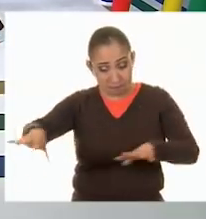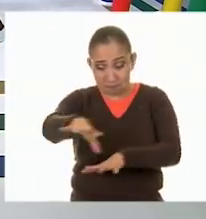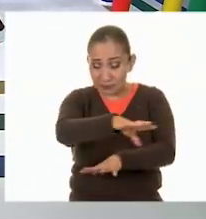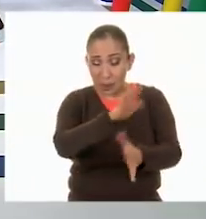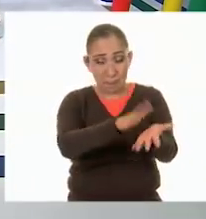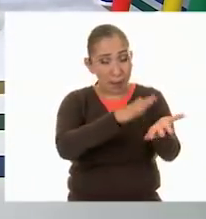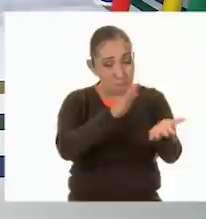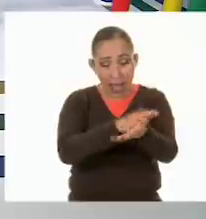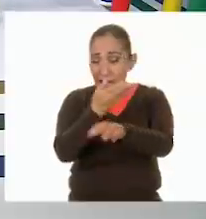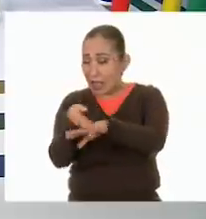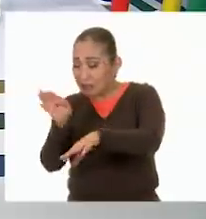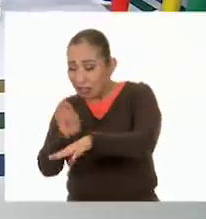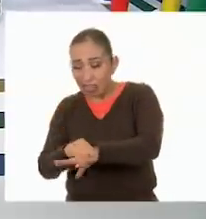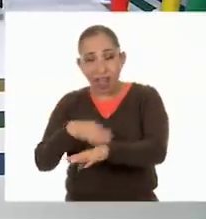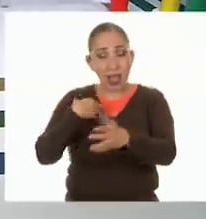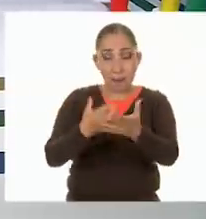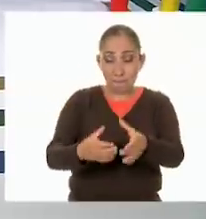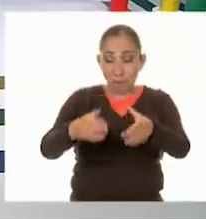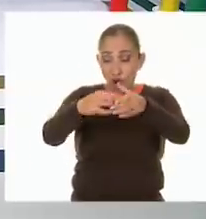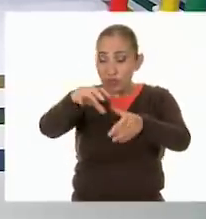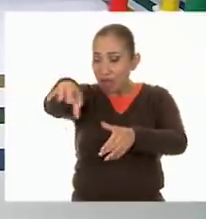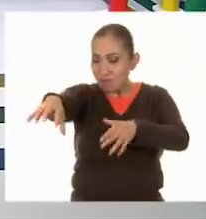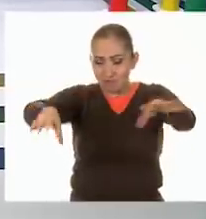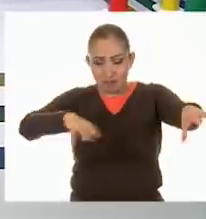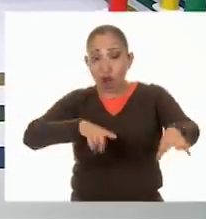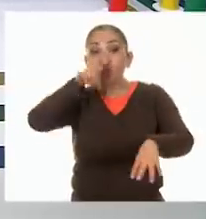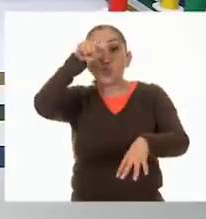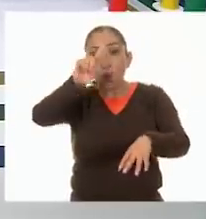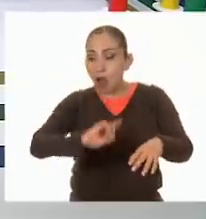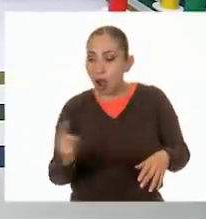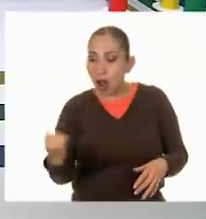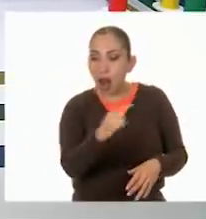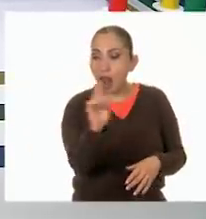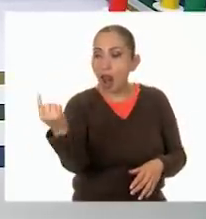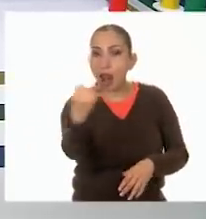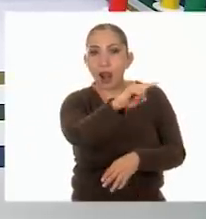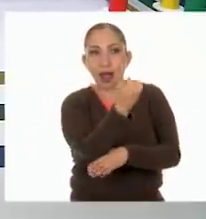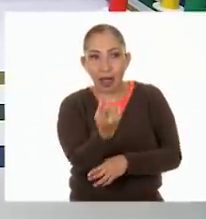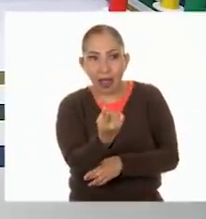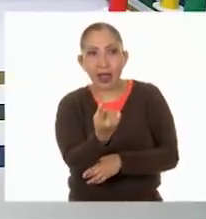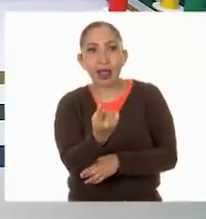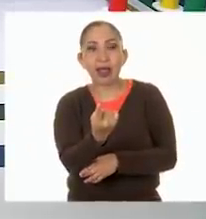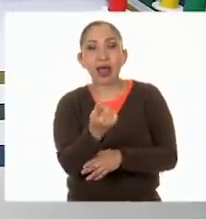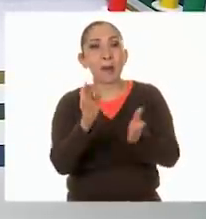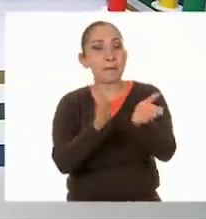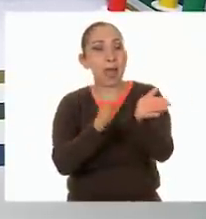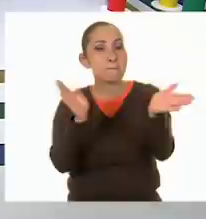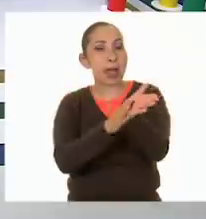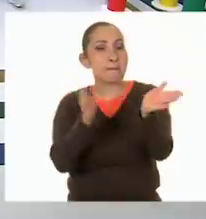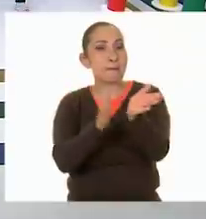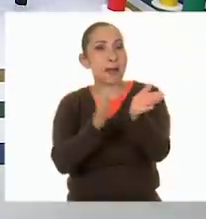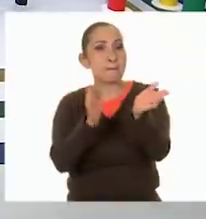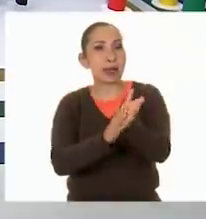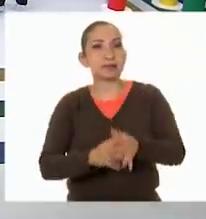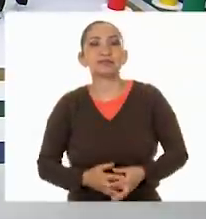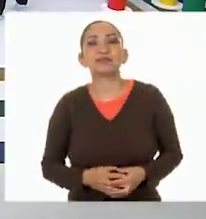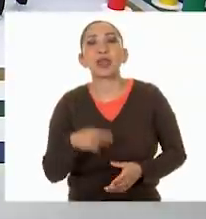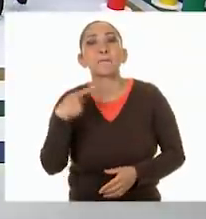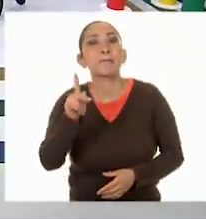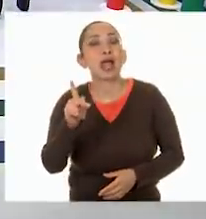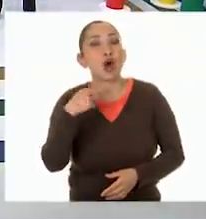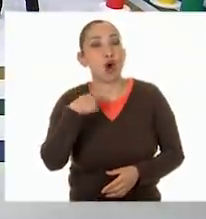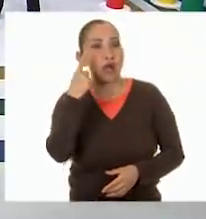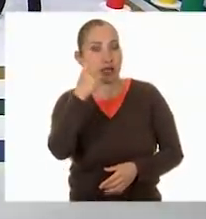Las hojas, los calcetines y el bote. Te vas a desplazar al ritmo del pandero. Pero con las